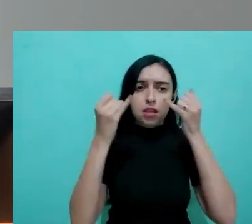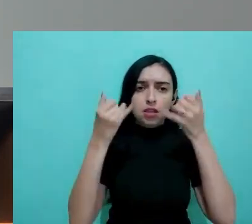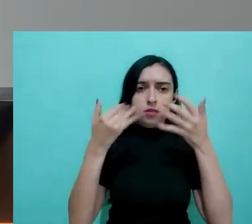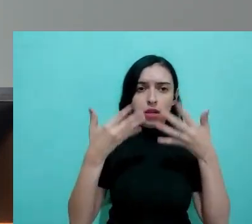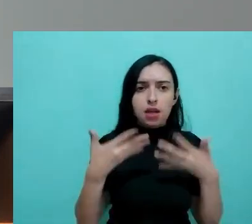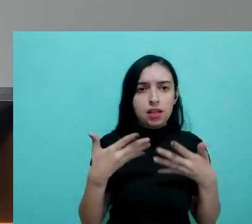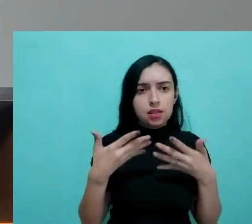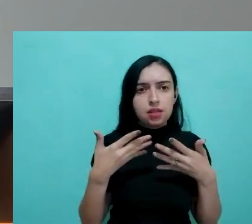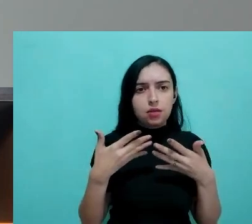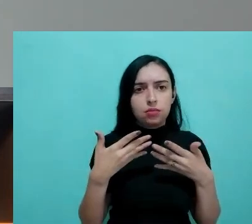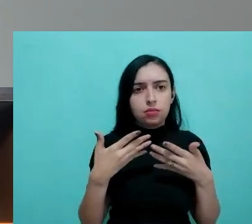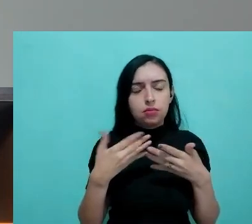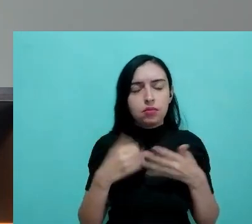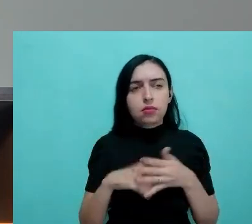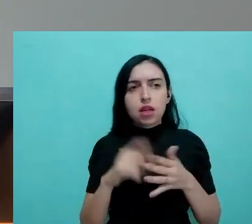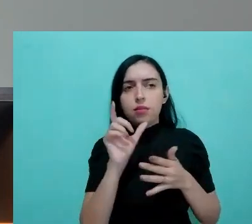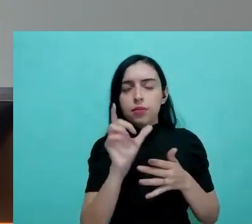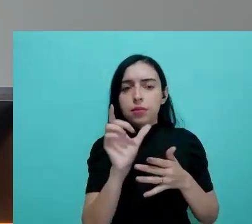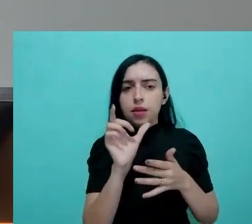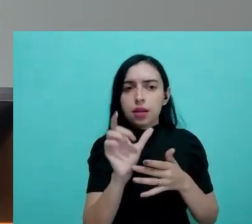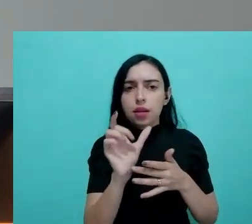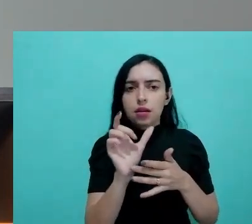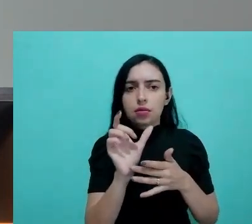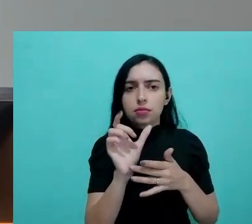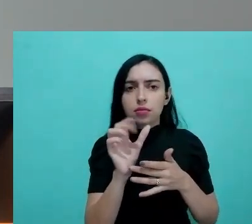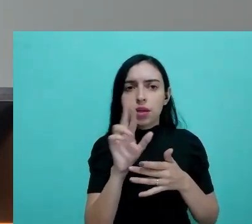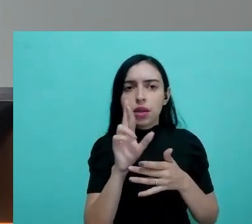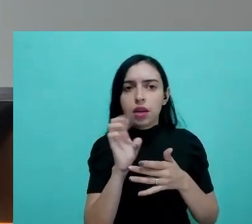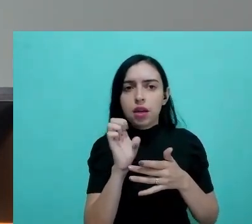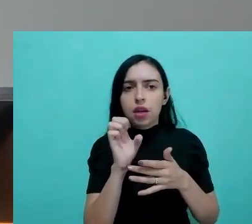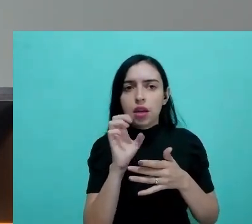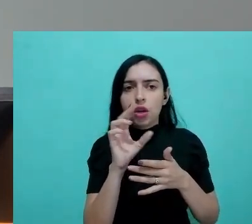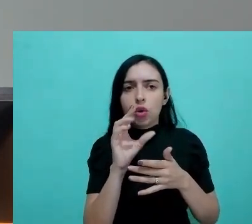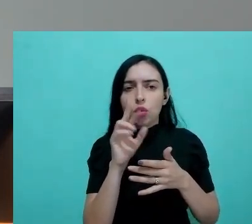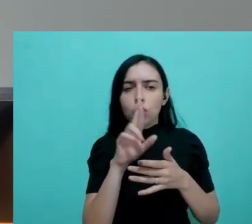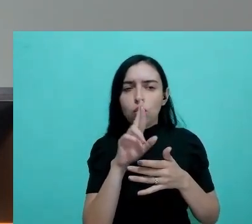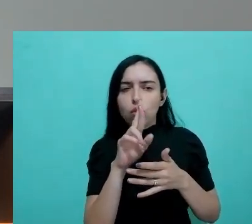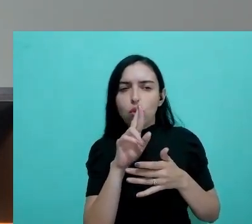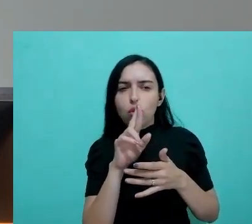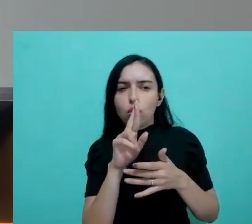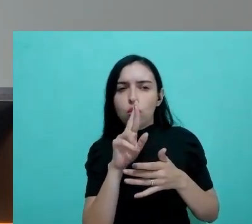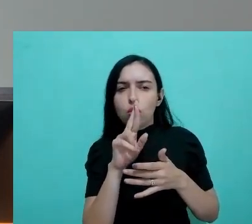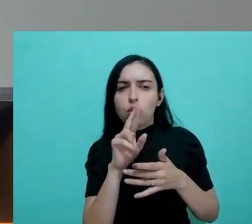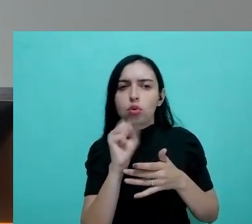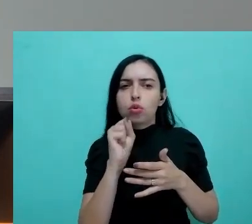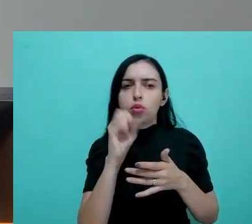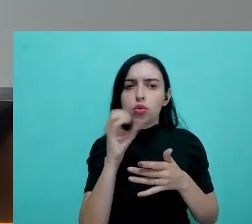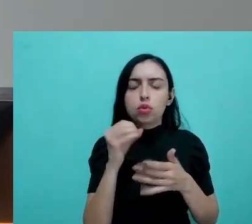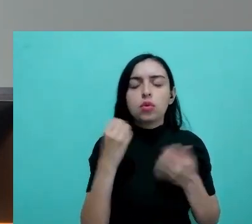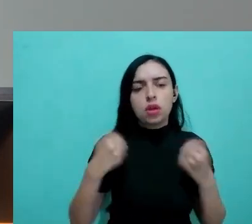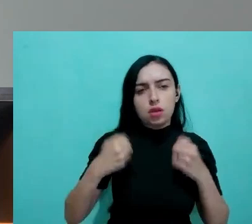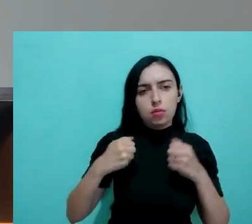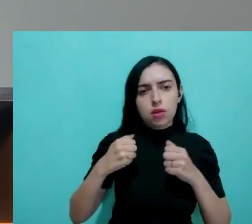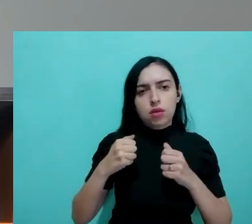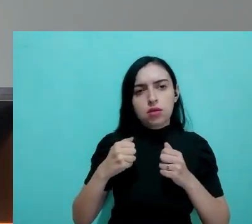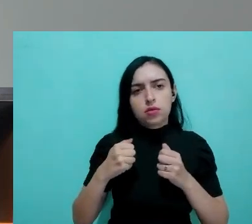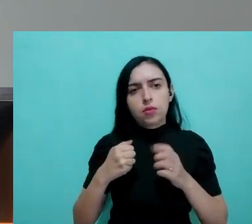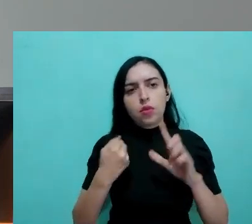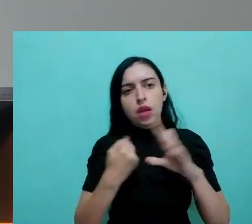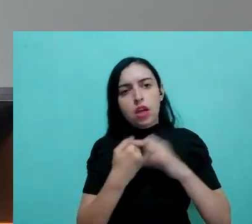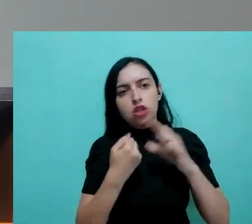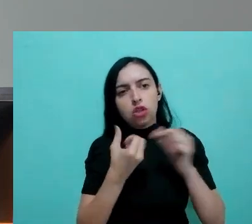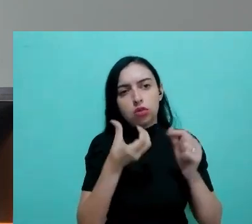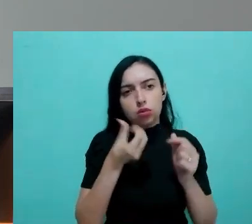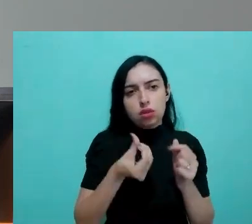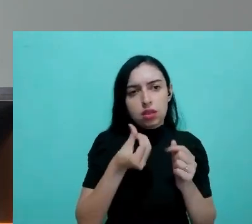según la palabra de Jean-Jacques Rousseau y según lo que precisa el artículo 6 de la Declaración de los